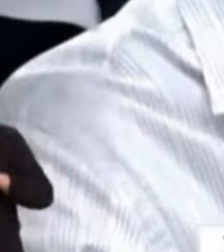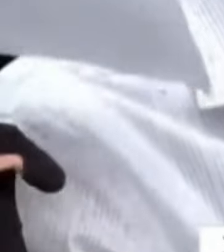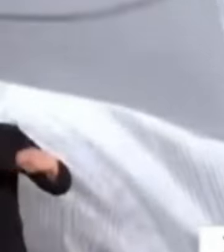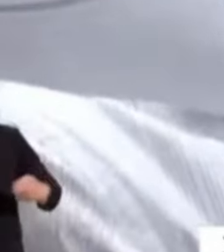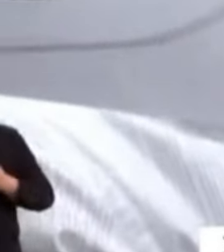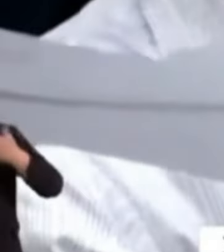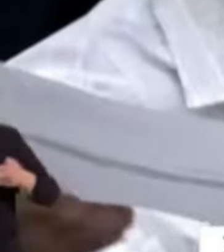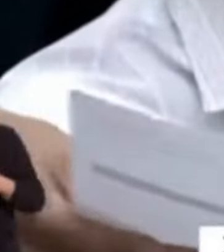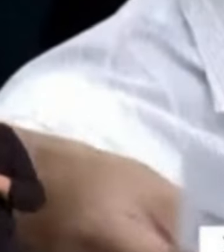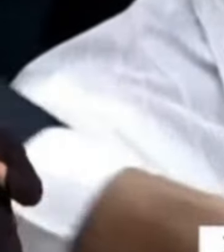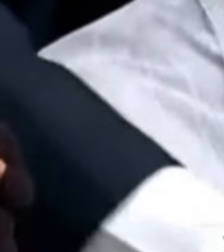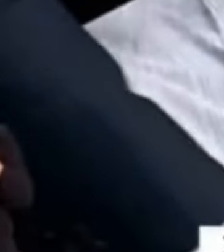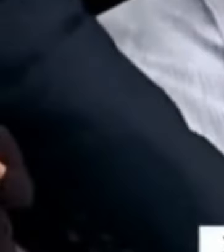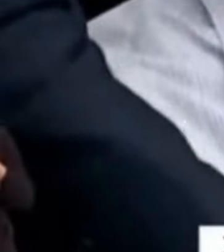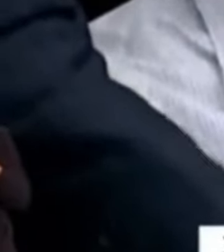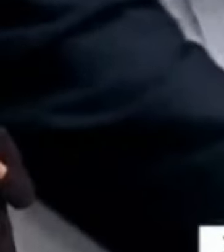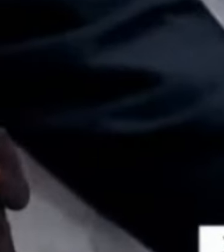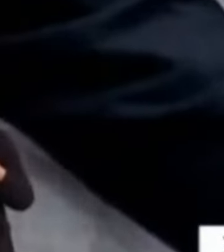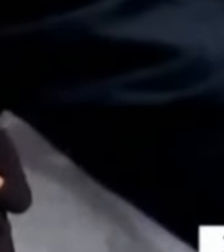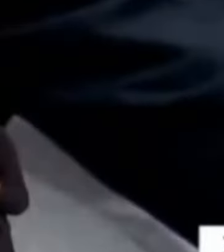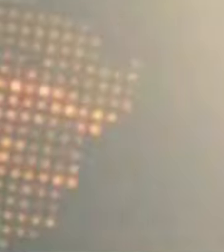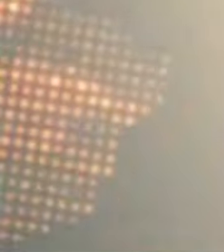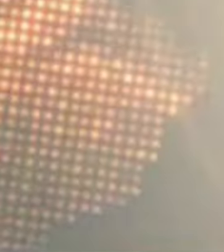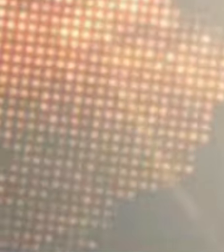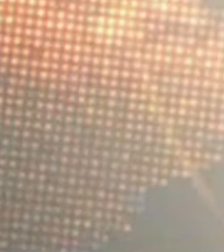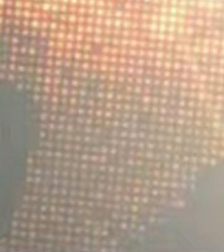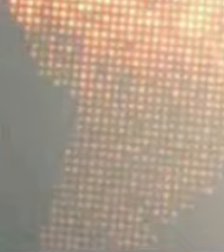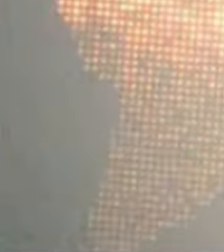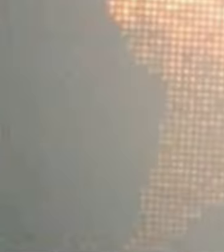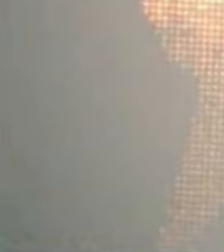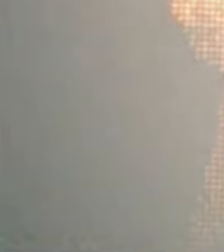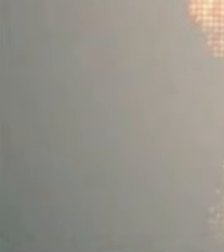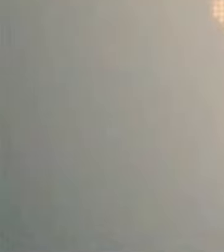a dar lectura a la sinopsis del dictamen.